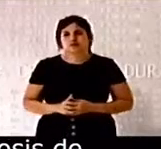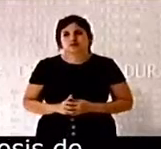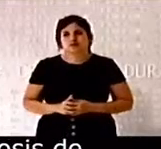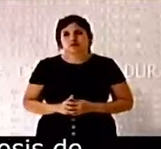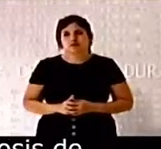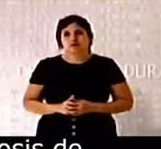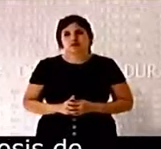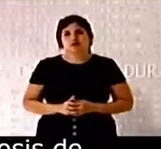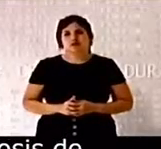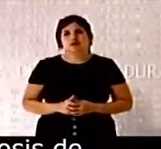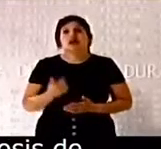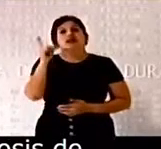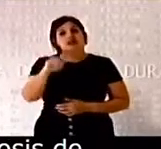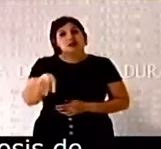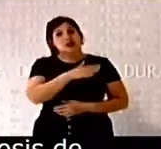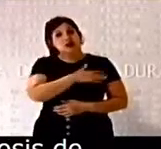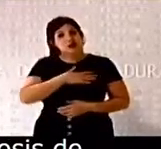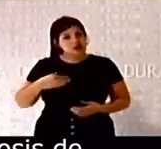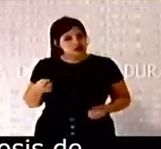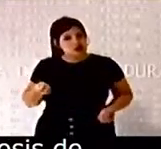Quiero traer a colación,